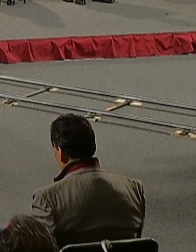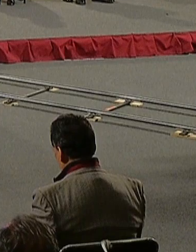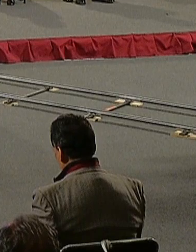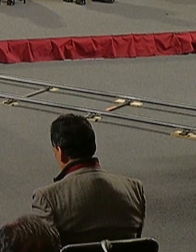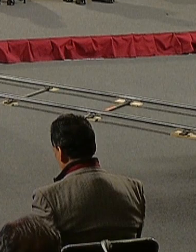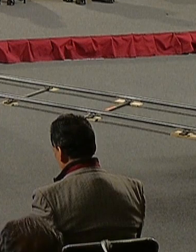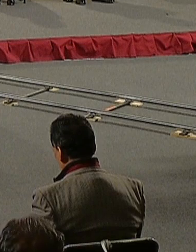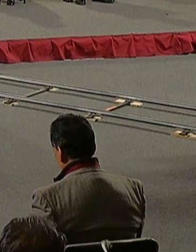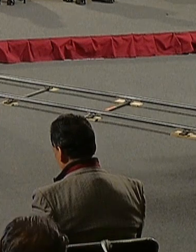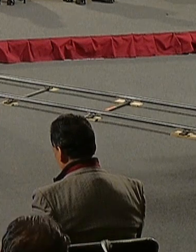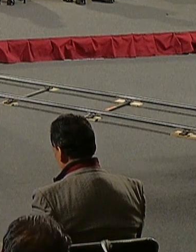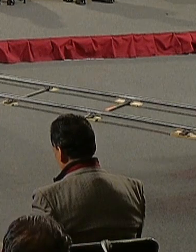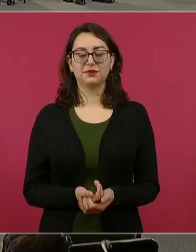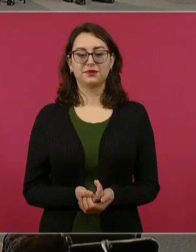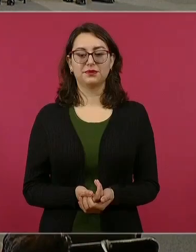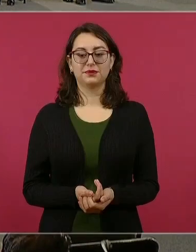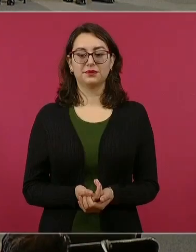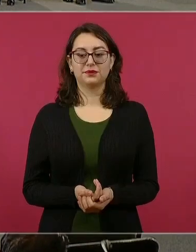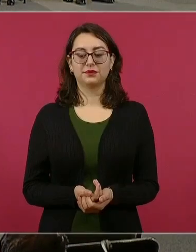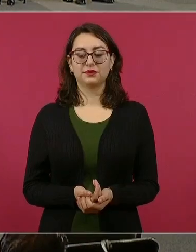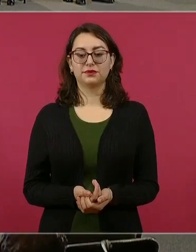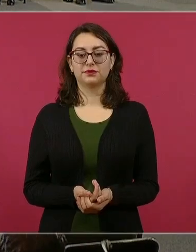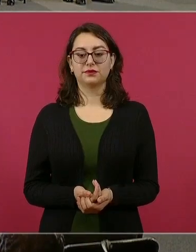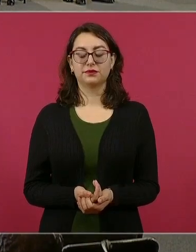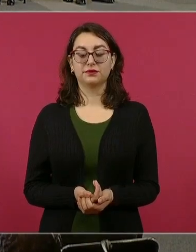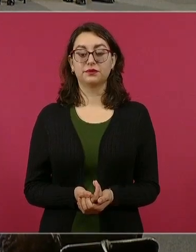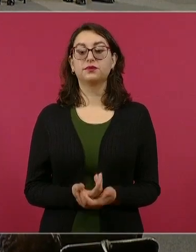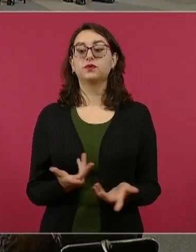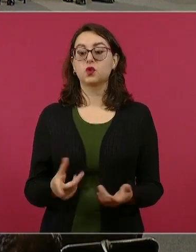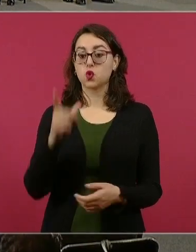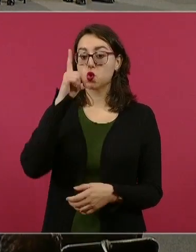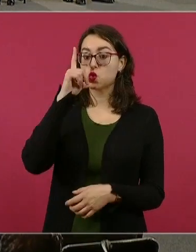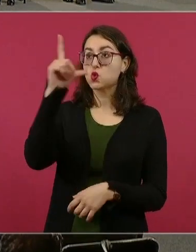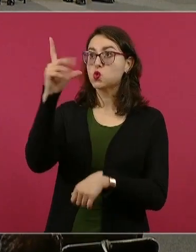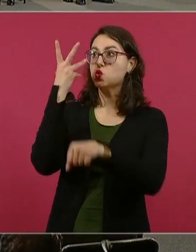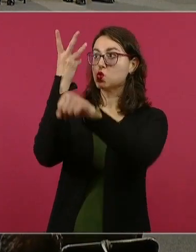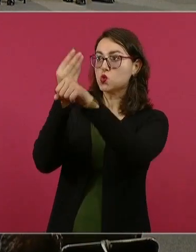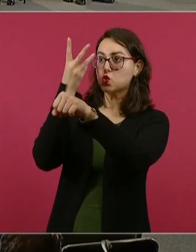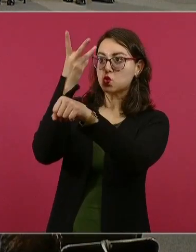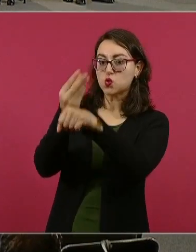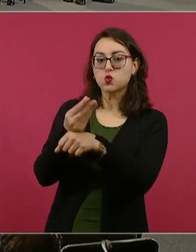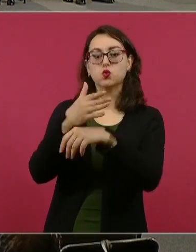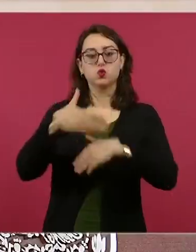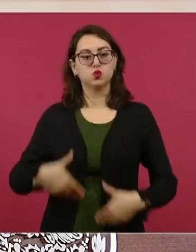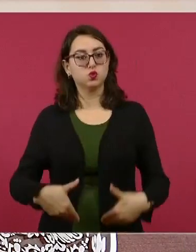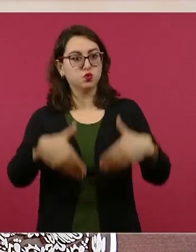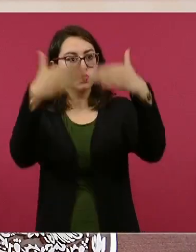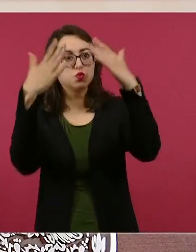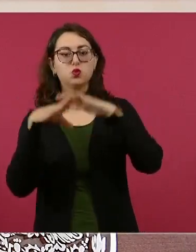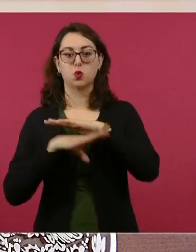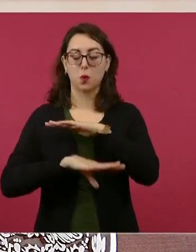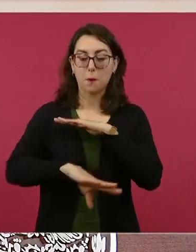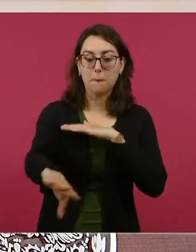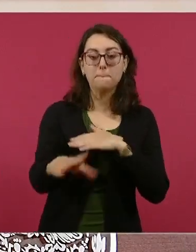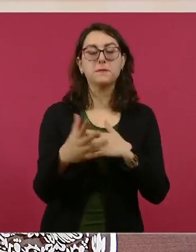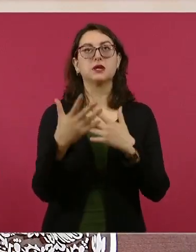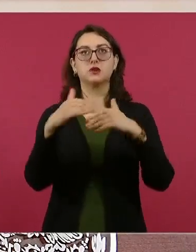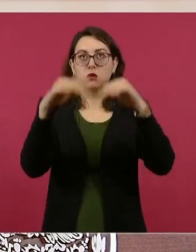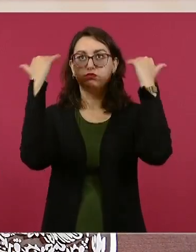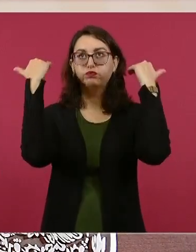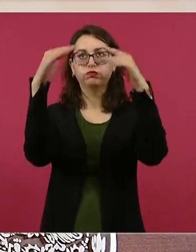a sistemas y equipos de aire acondicionado, sustitución de luminarias, instalación y reparación de muros, pisos,